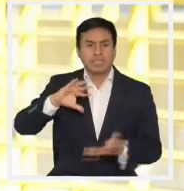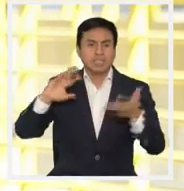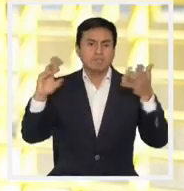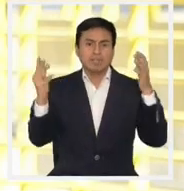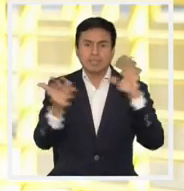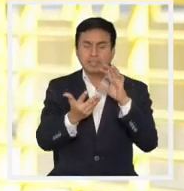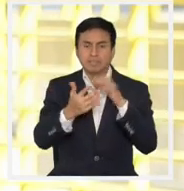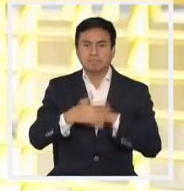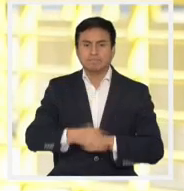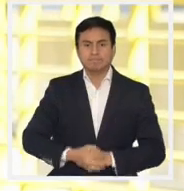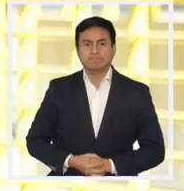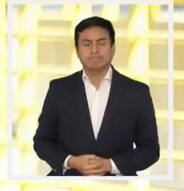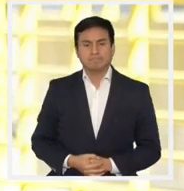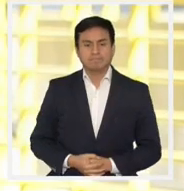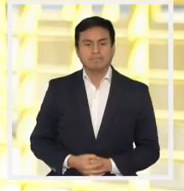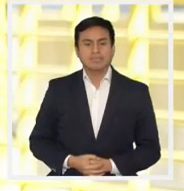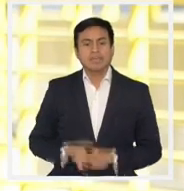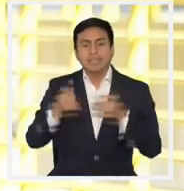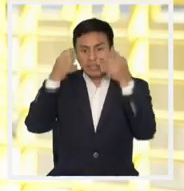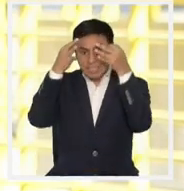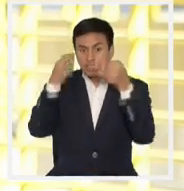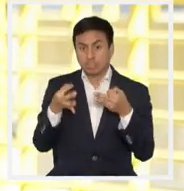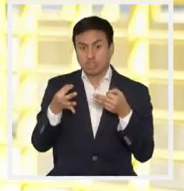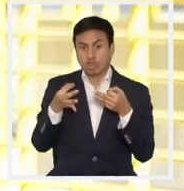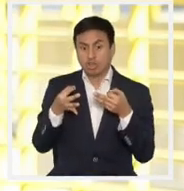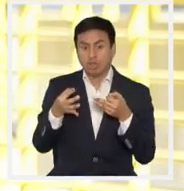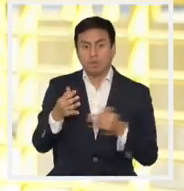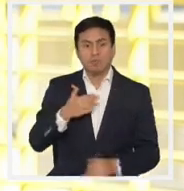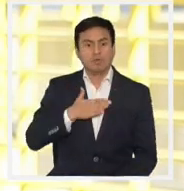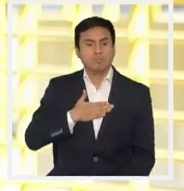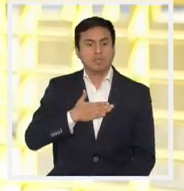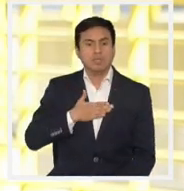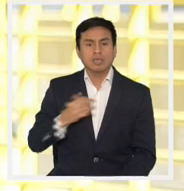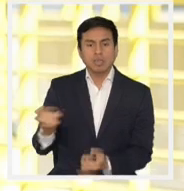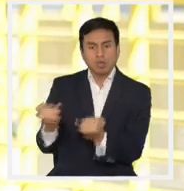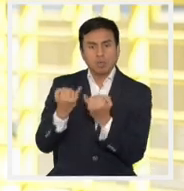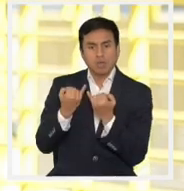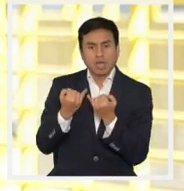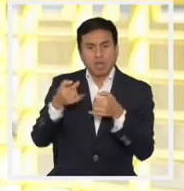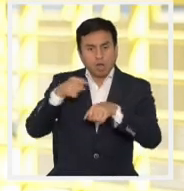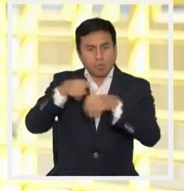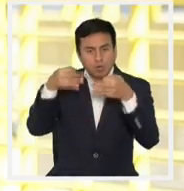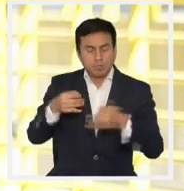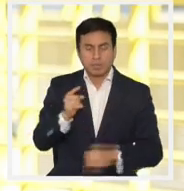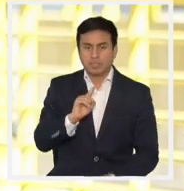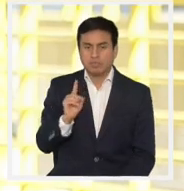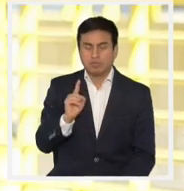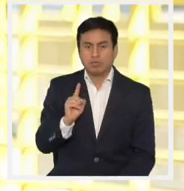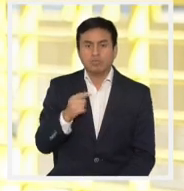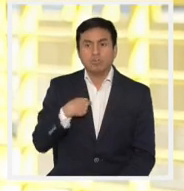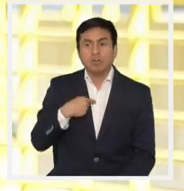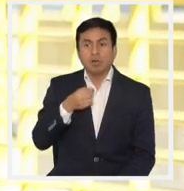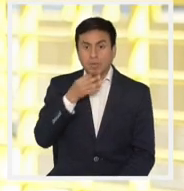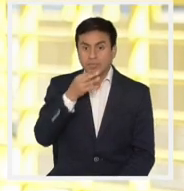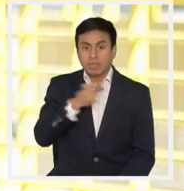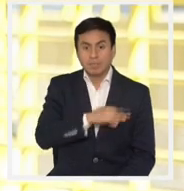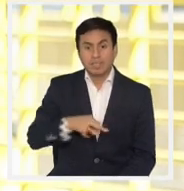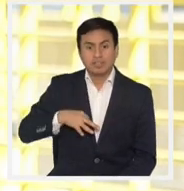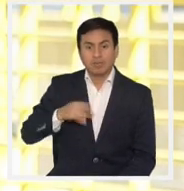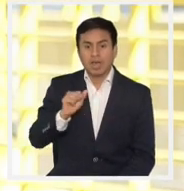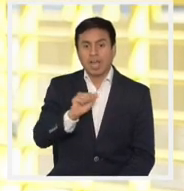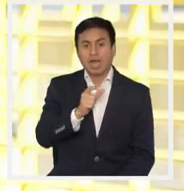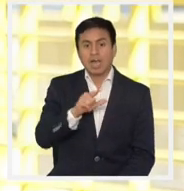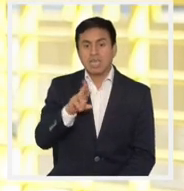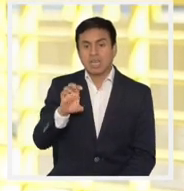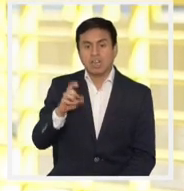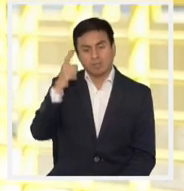planeta. Esta decisión no pasó por mí ni me fue comunicada oportunamente y yo le manifesté al ministro Aguirre